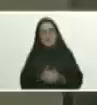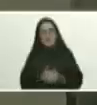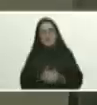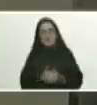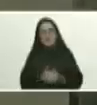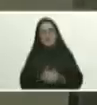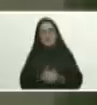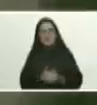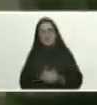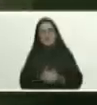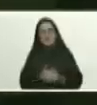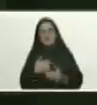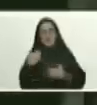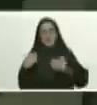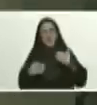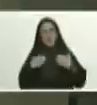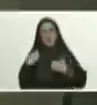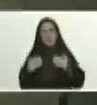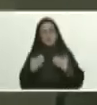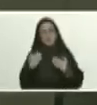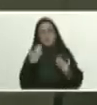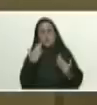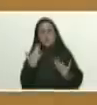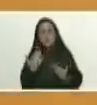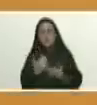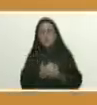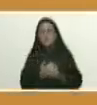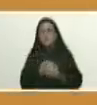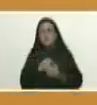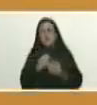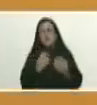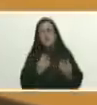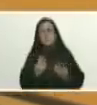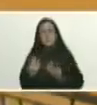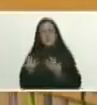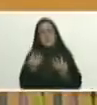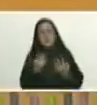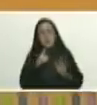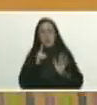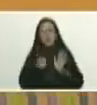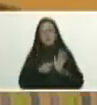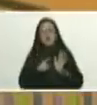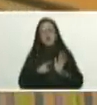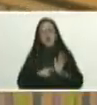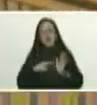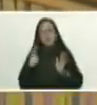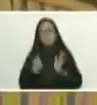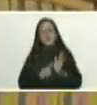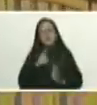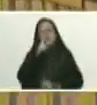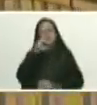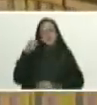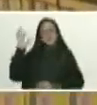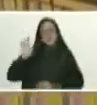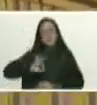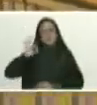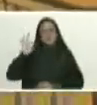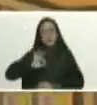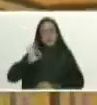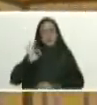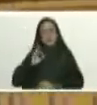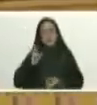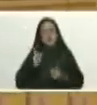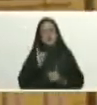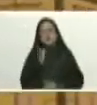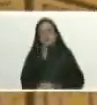y pudimos calibrar la emotividad y las expectativas, fueron cubiertas las expectativas al 100%. Tal vez a veces no